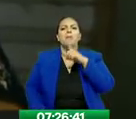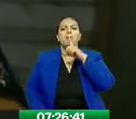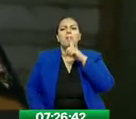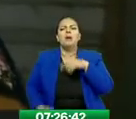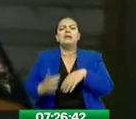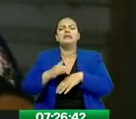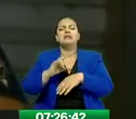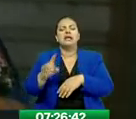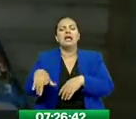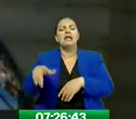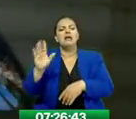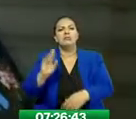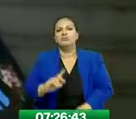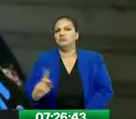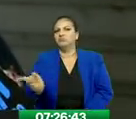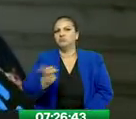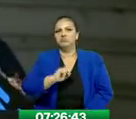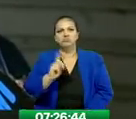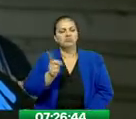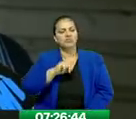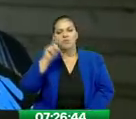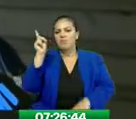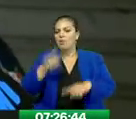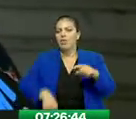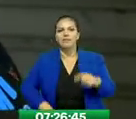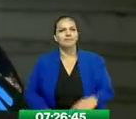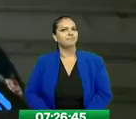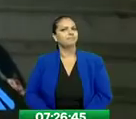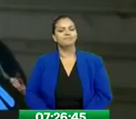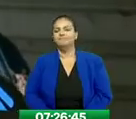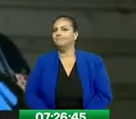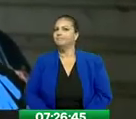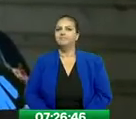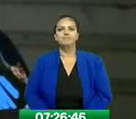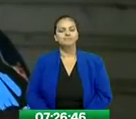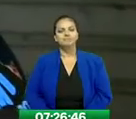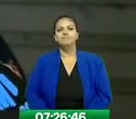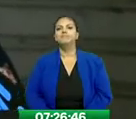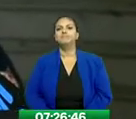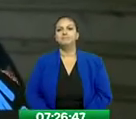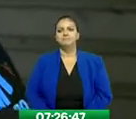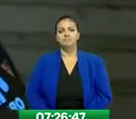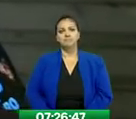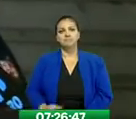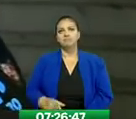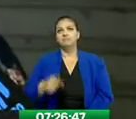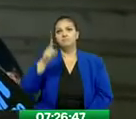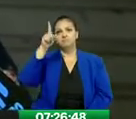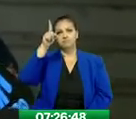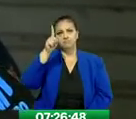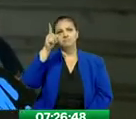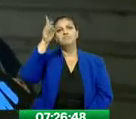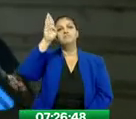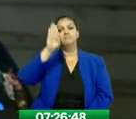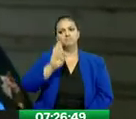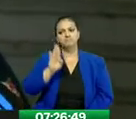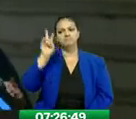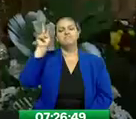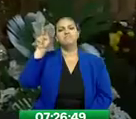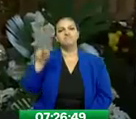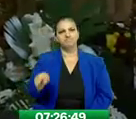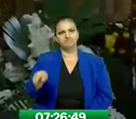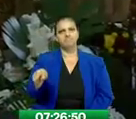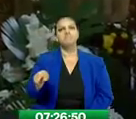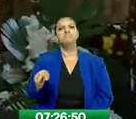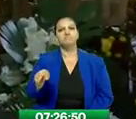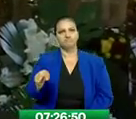podemos quedarnos callados. Pero nosotros también debemos entender que así como es la ley divina, tenemos las leyes terrenales.